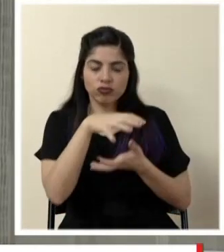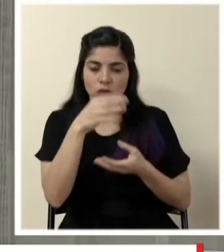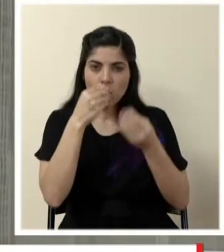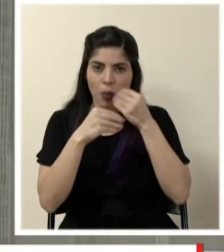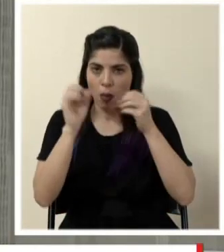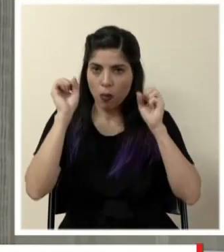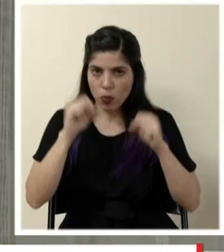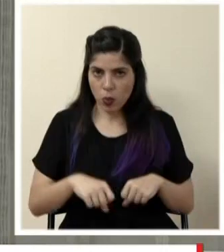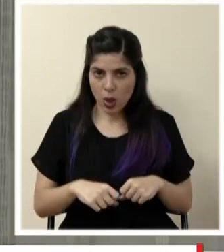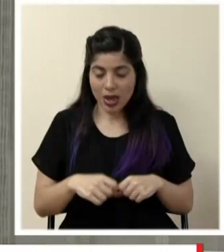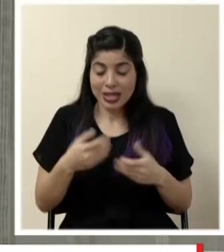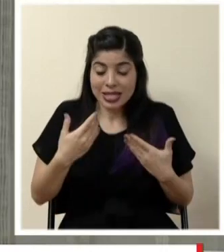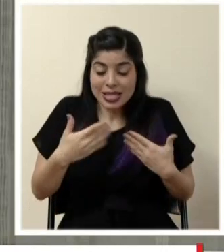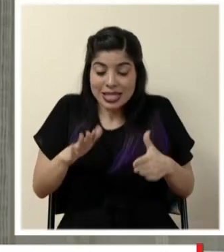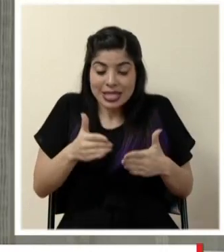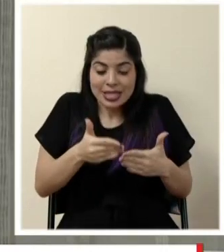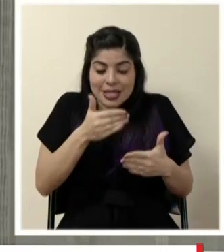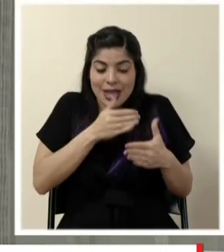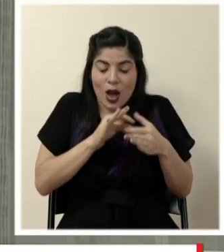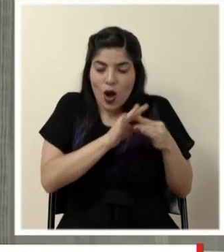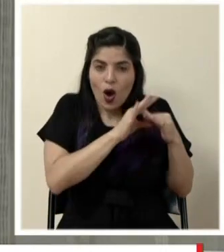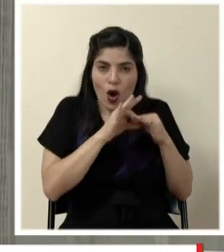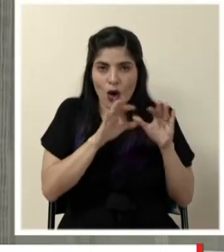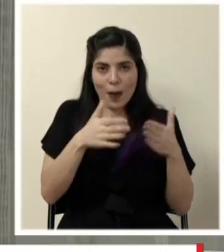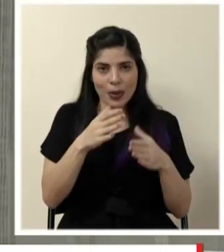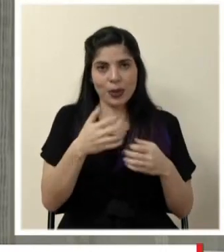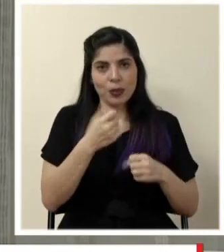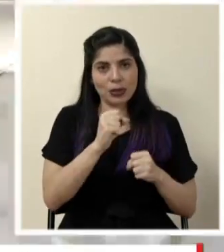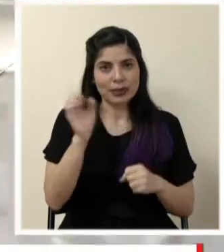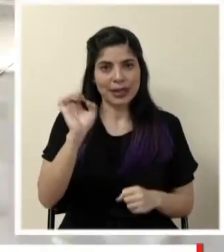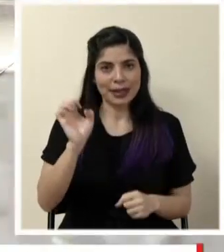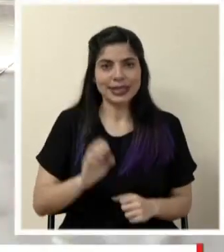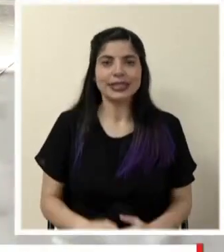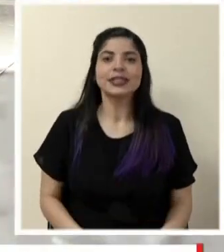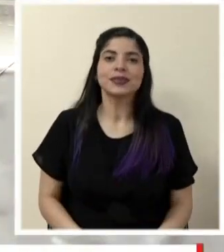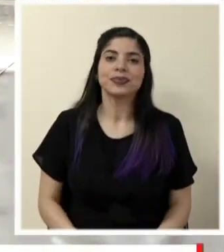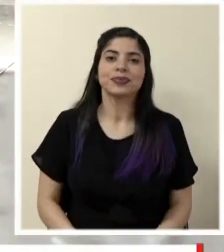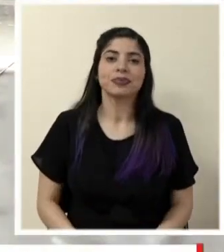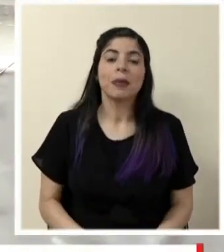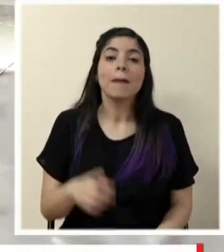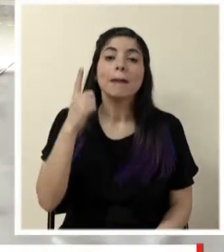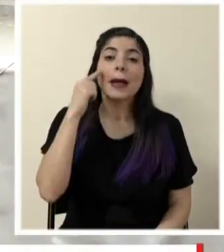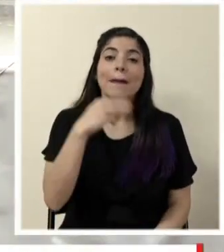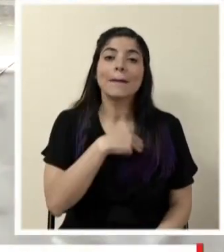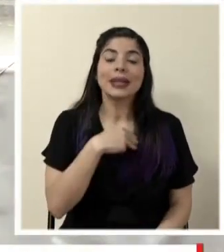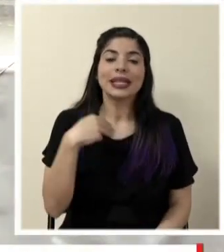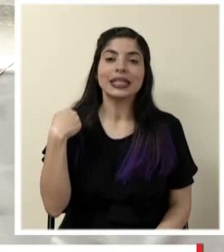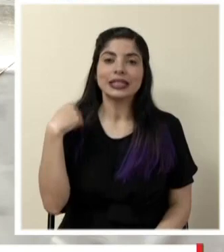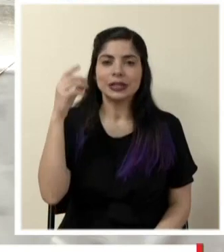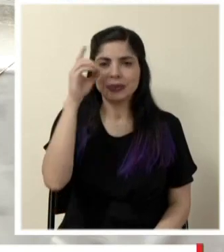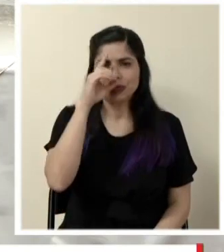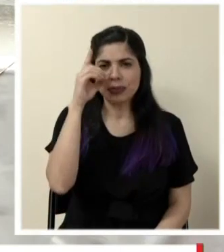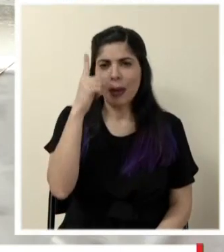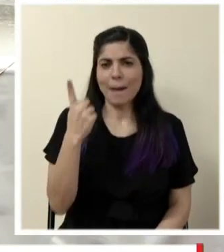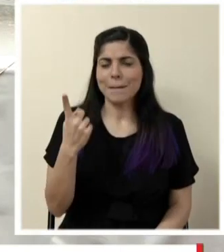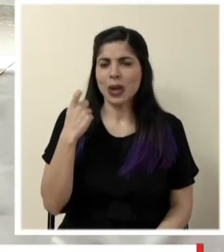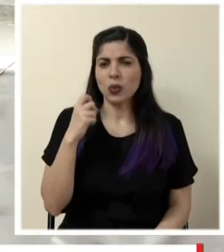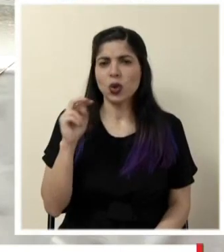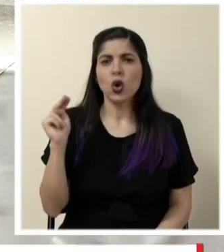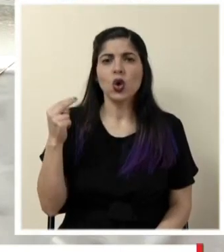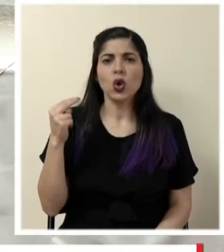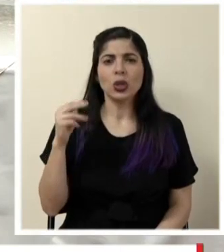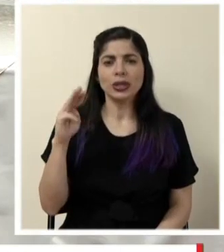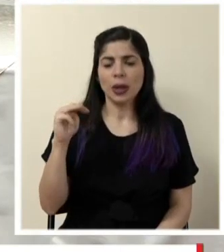alimentación debidamente coordinado con el Comité Municipal de Emergencia. Para el ministro Sala nos pregunta de